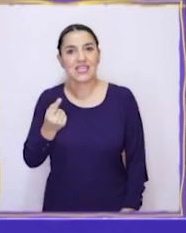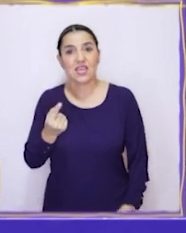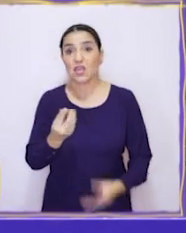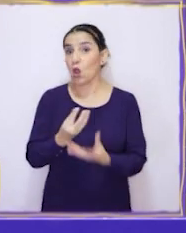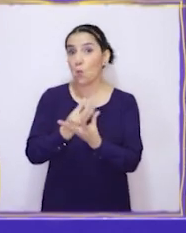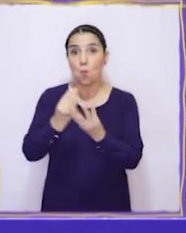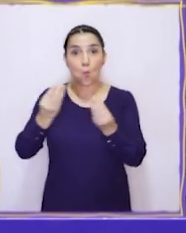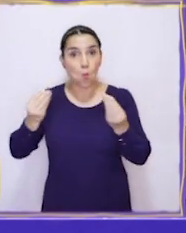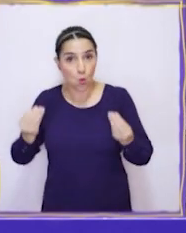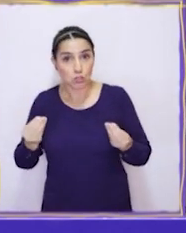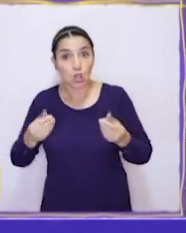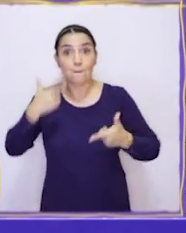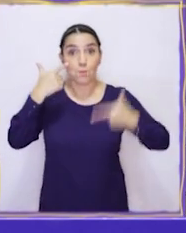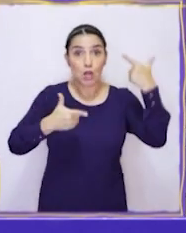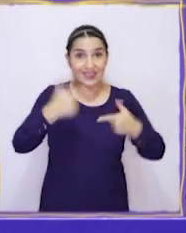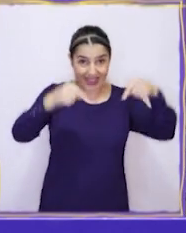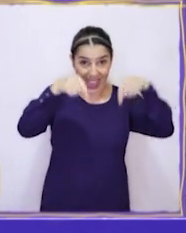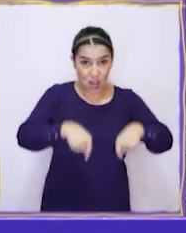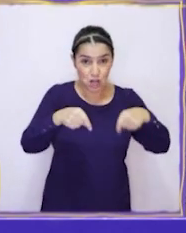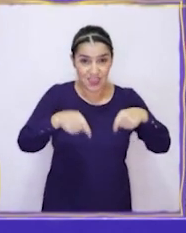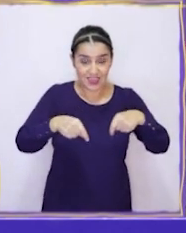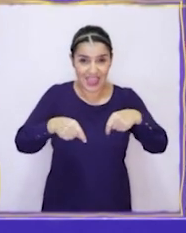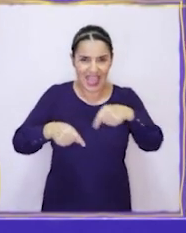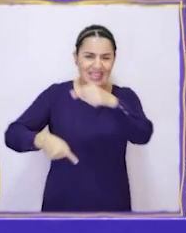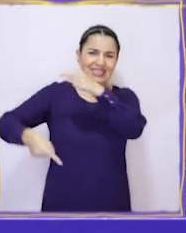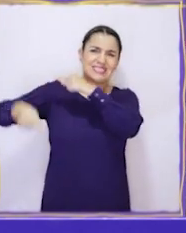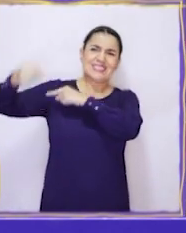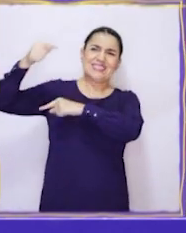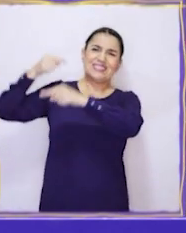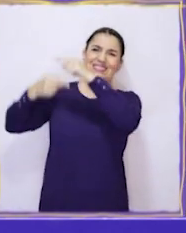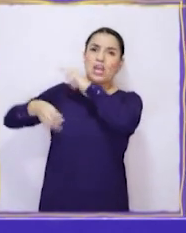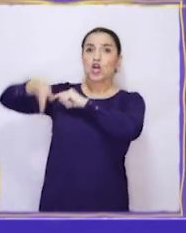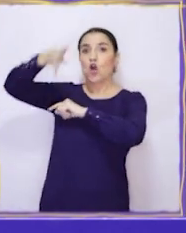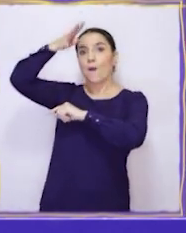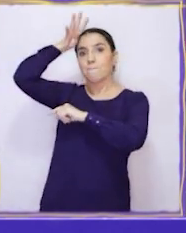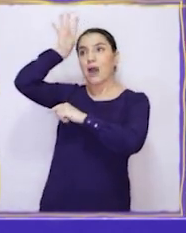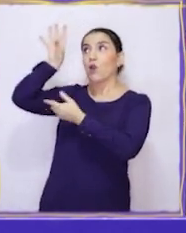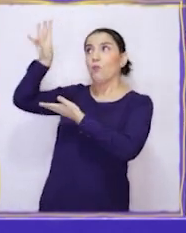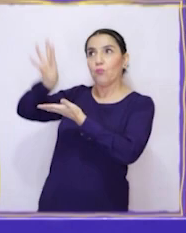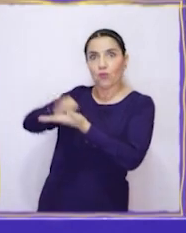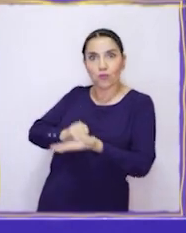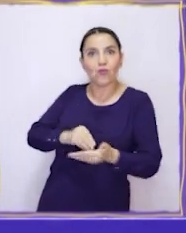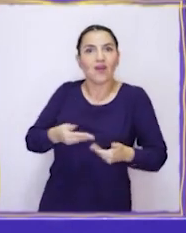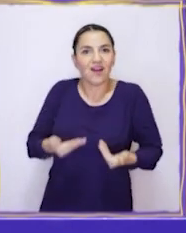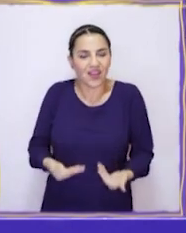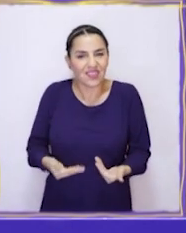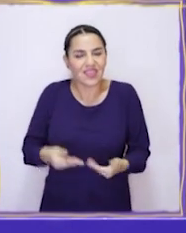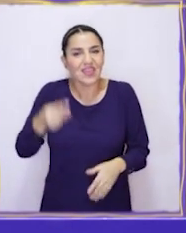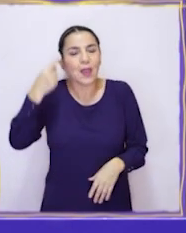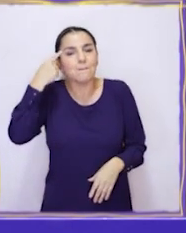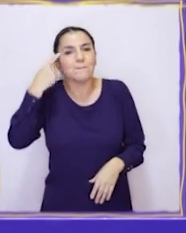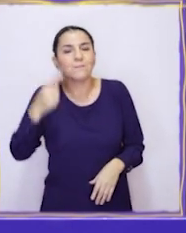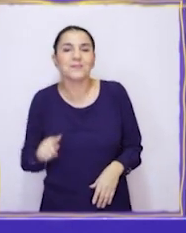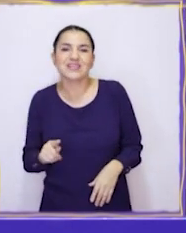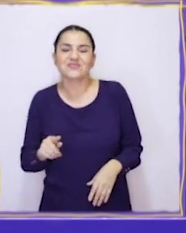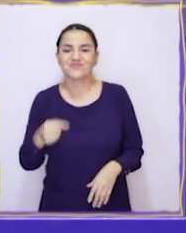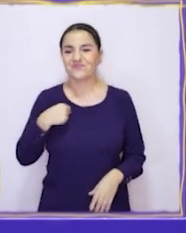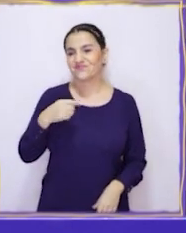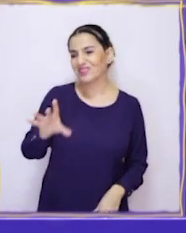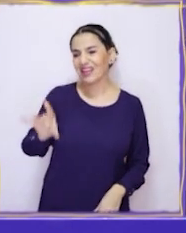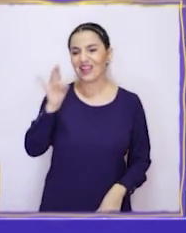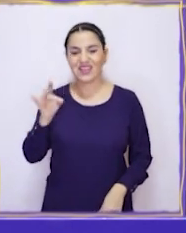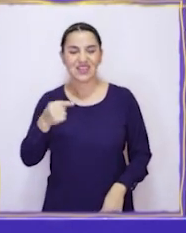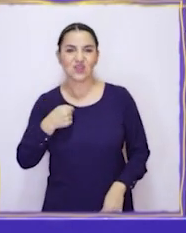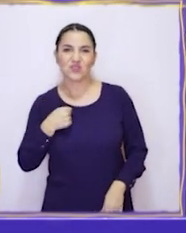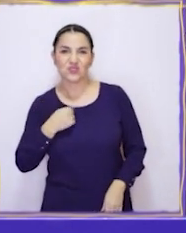que muchas cosas de la política de hoy vienen de esta gran civilización romana. Pero aún no encuentro algo